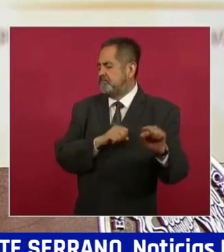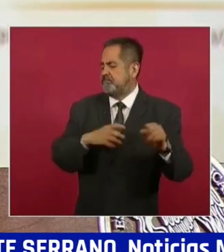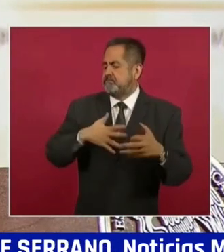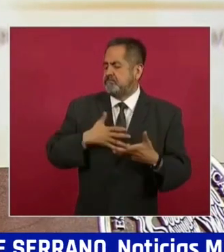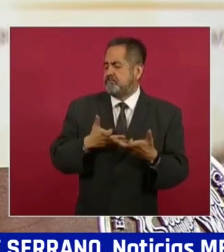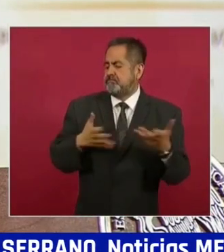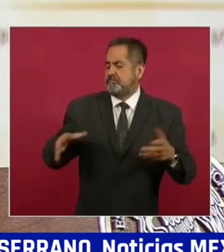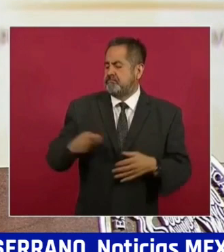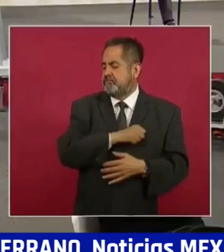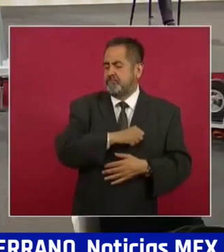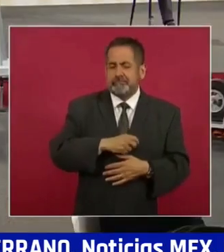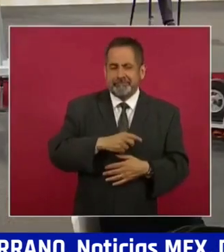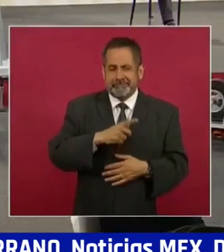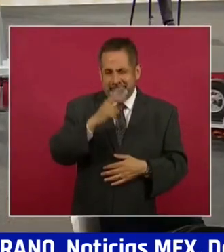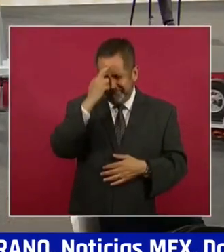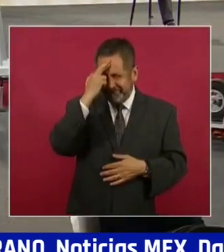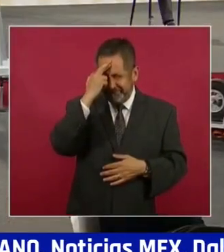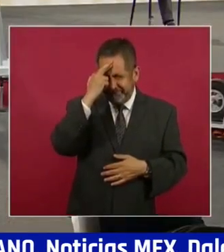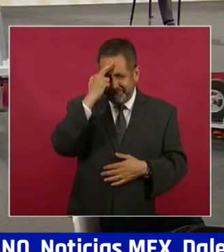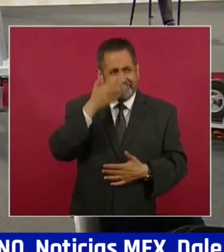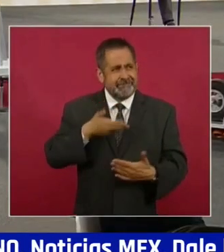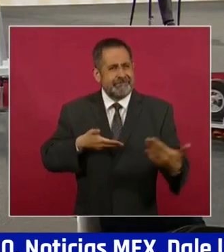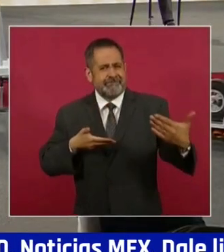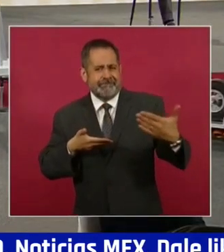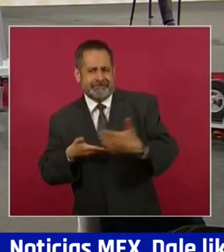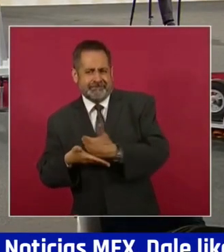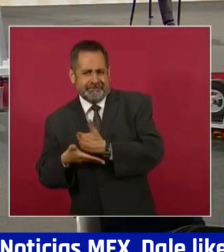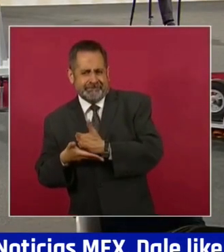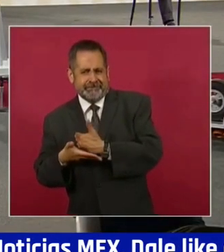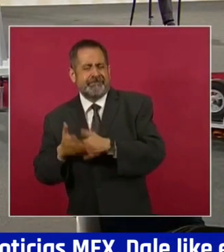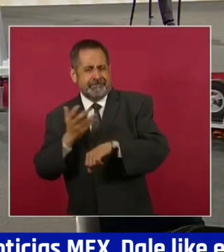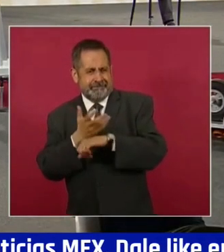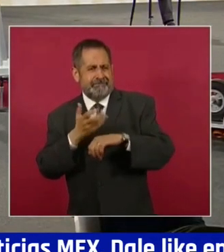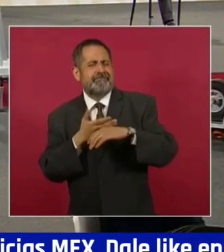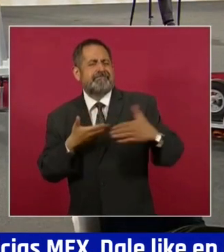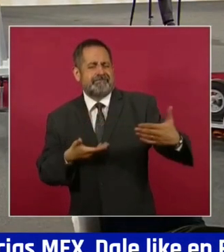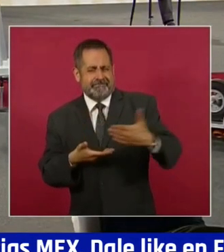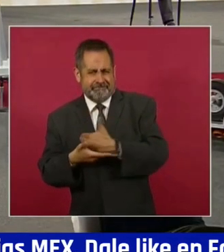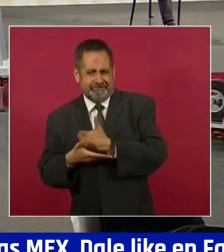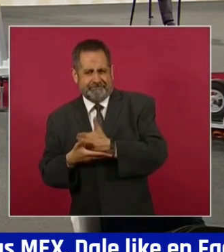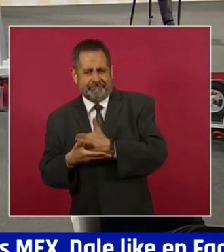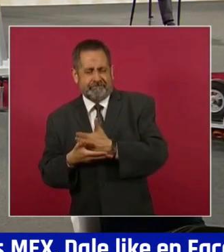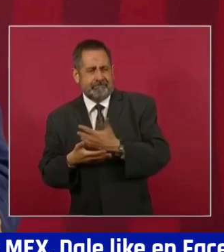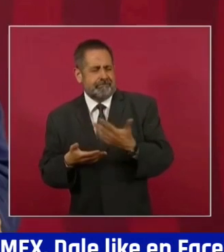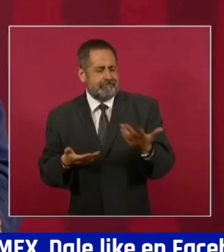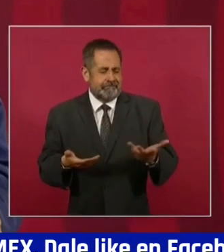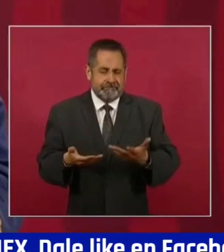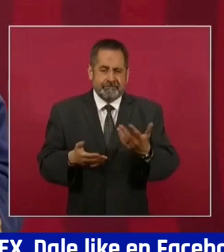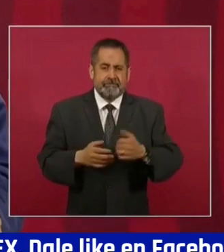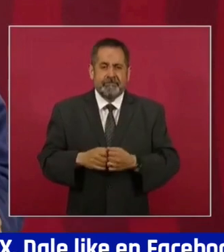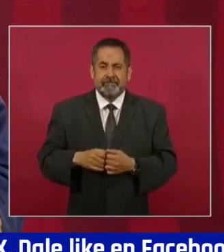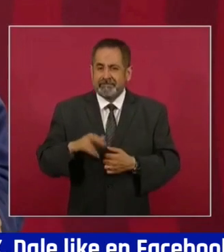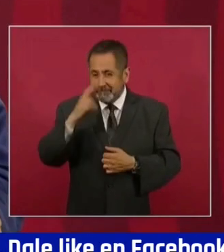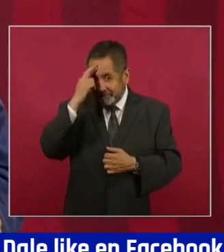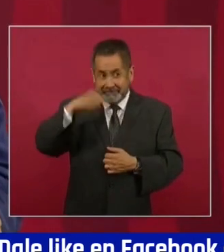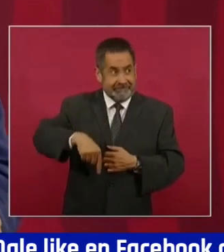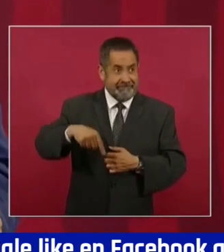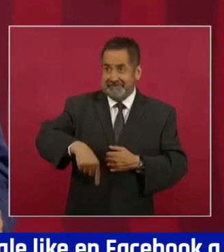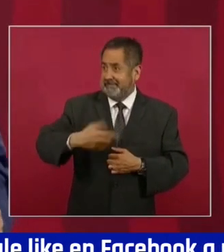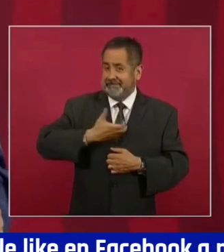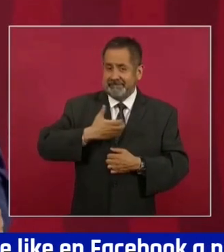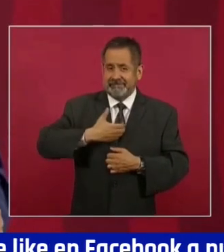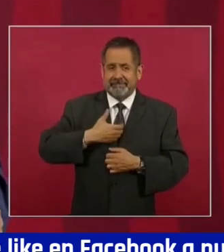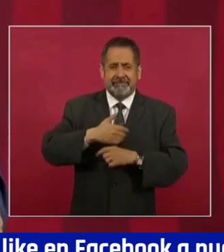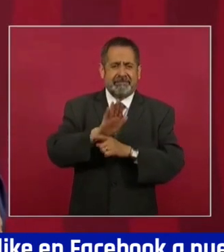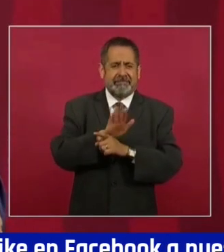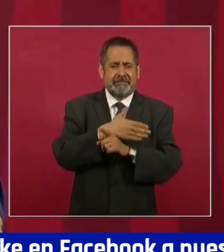cuestión y que por eso se definió una estrategia desde el principio de cómo iban a enfrentar el problema